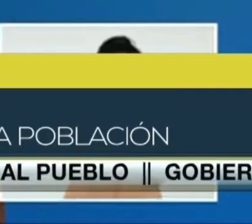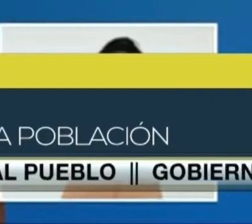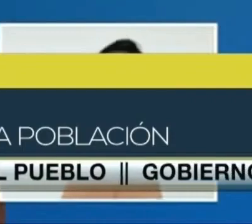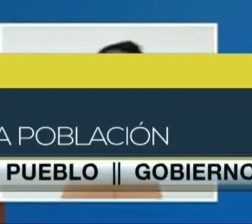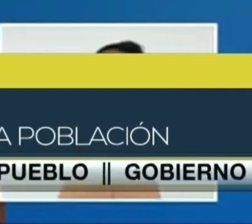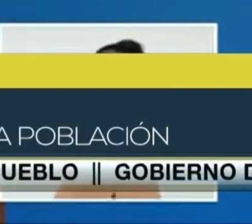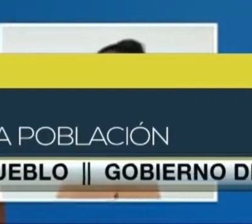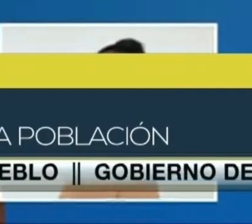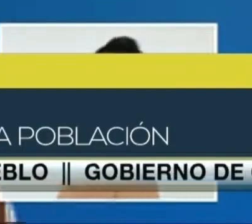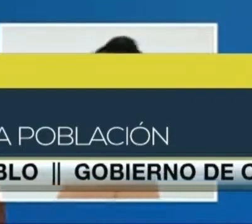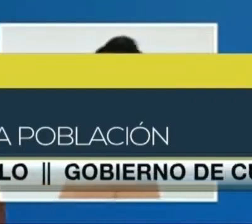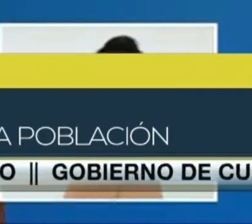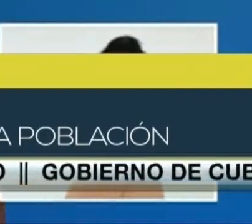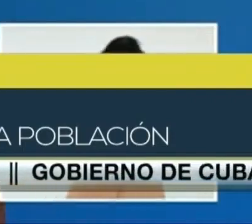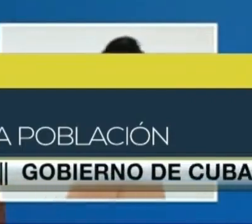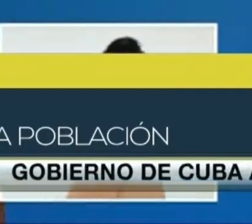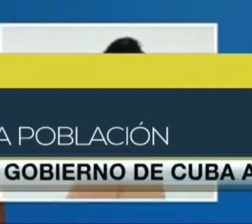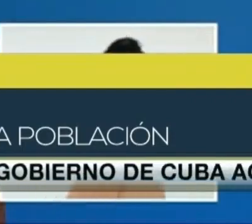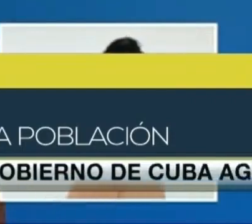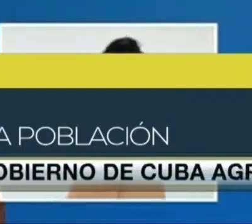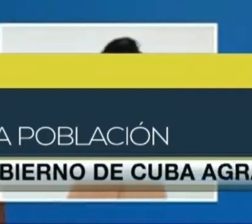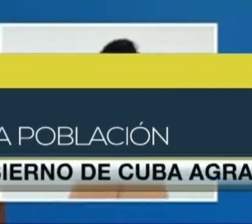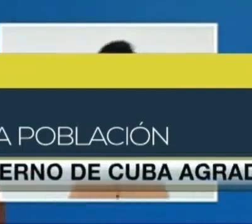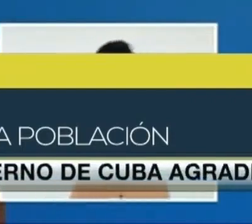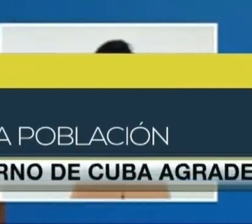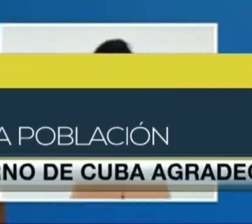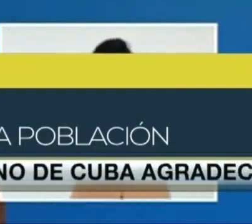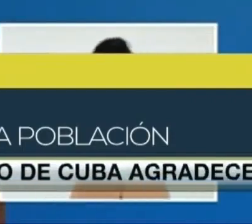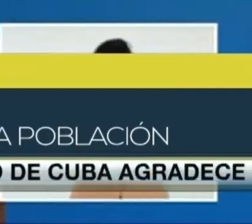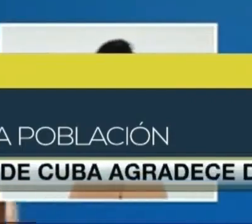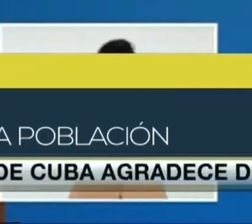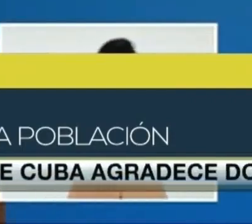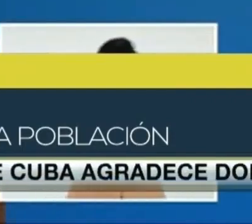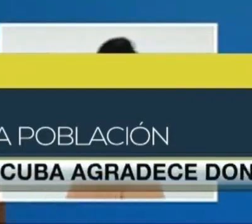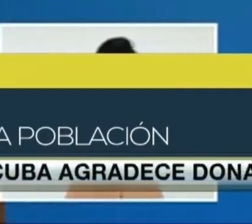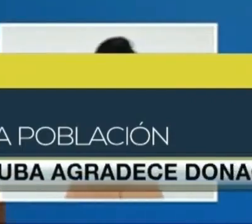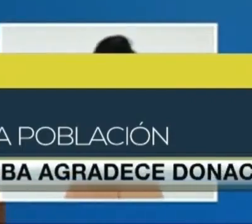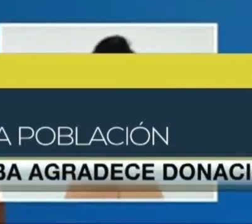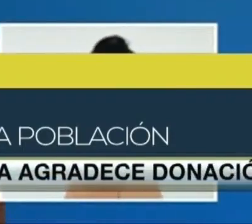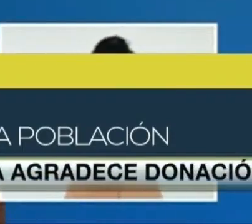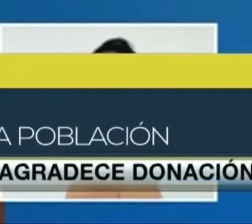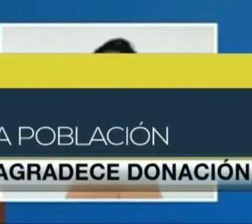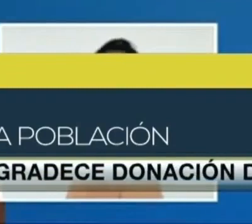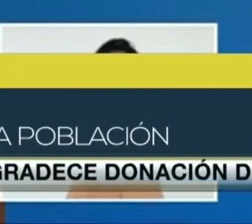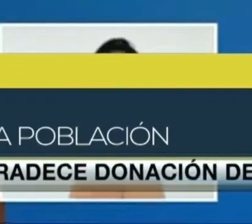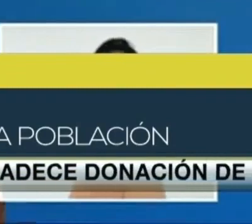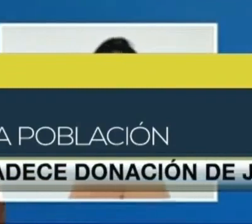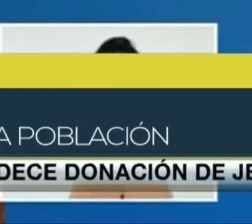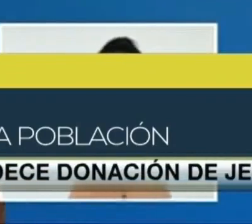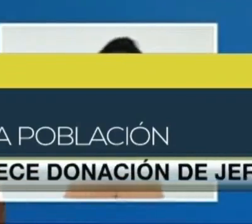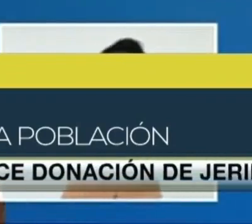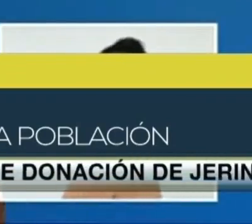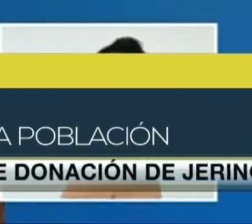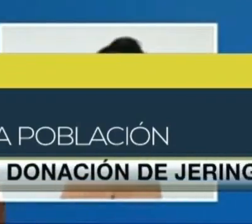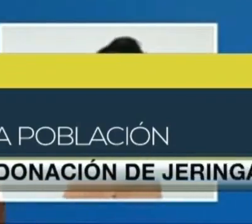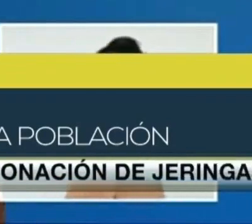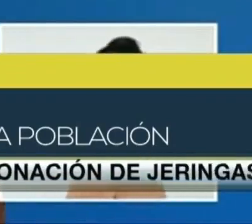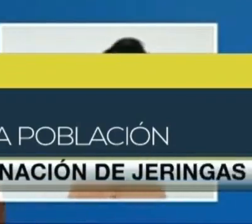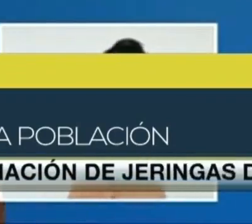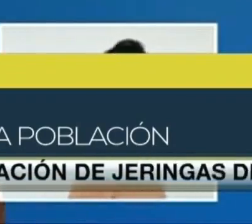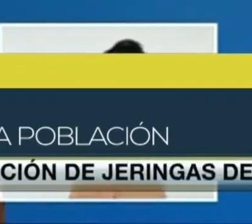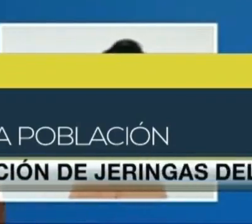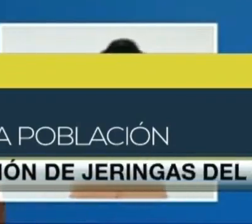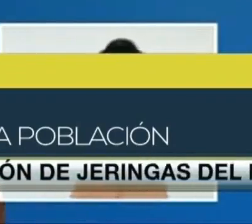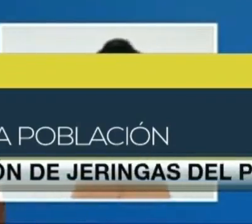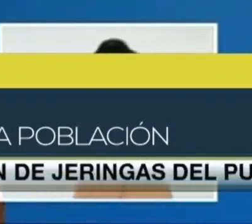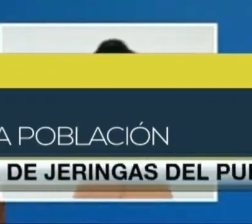la letalidad en el mundo y de la de más de 60 países. y se sabe que el índice de casos en Cuba está muy